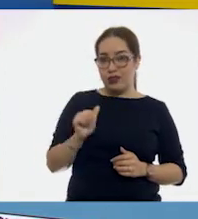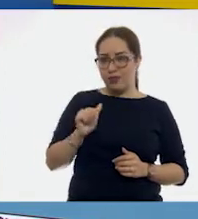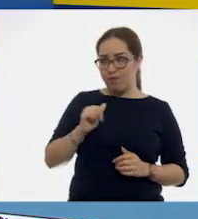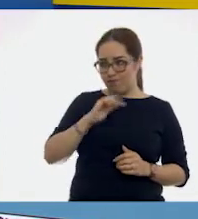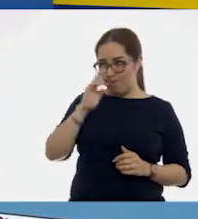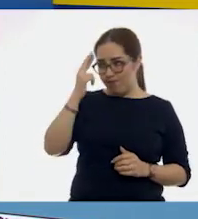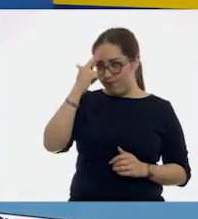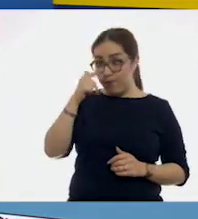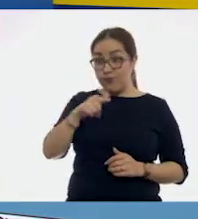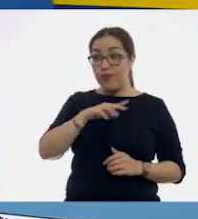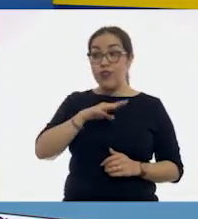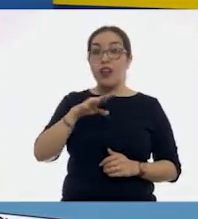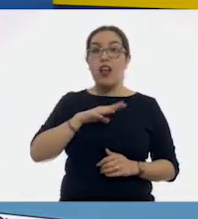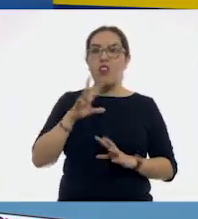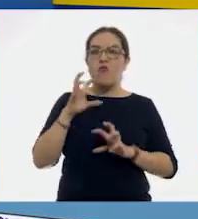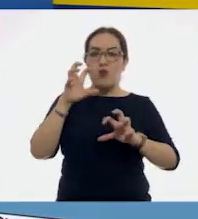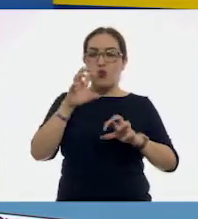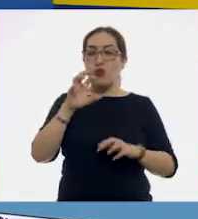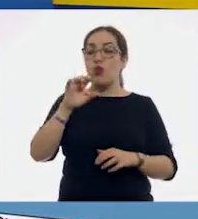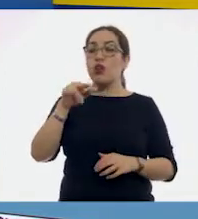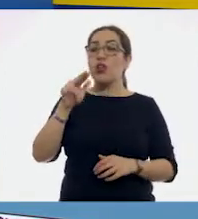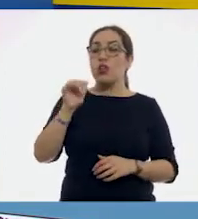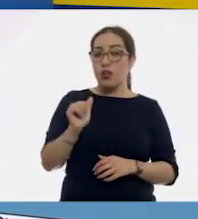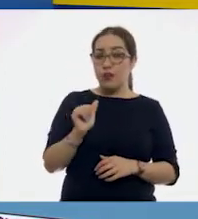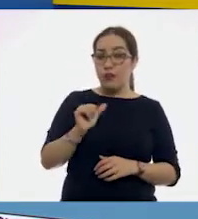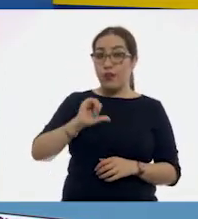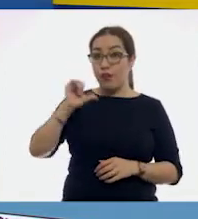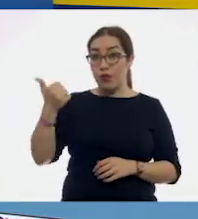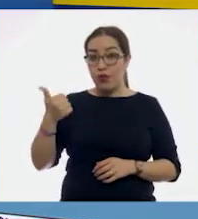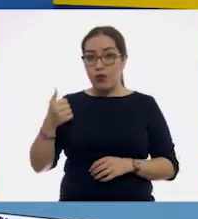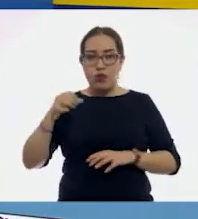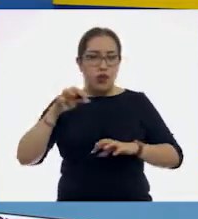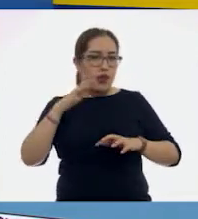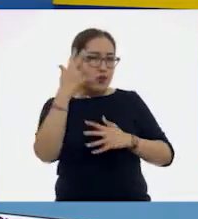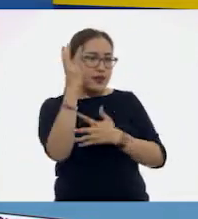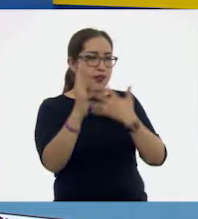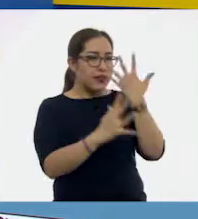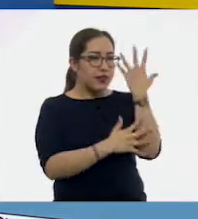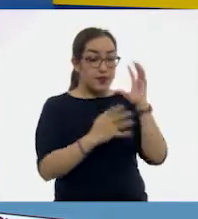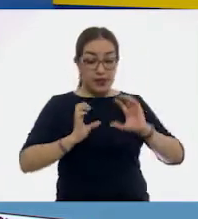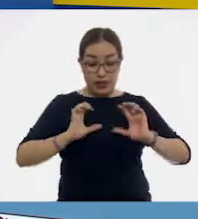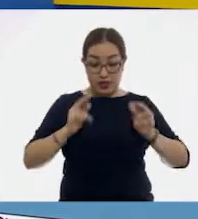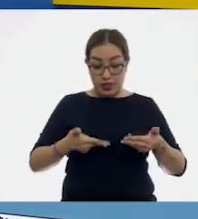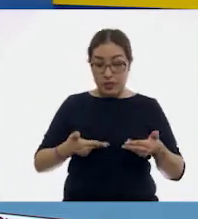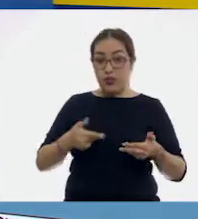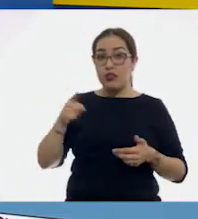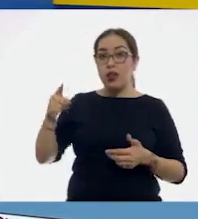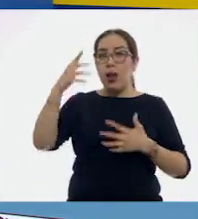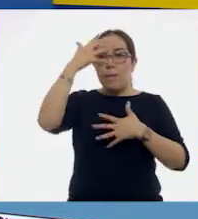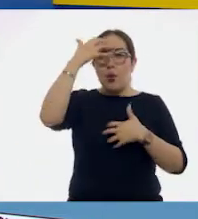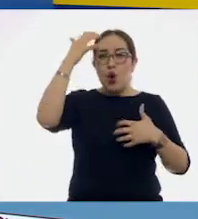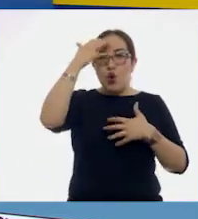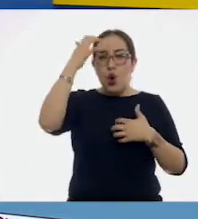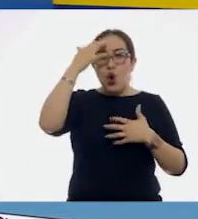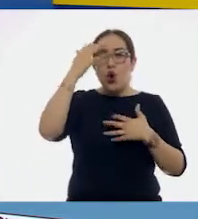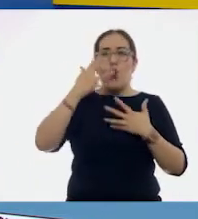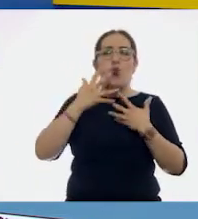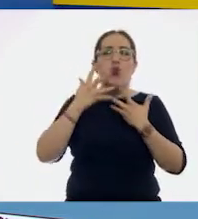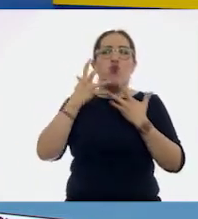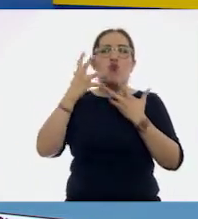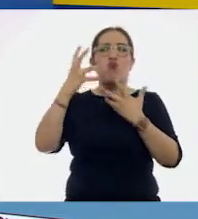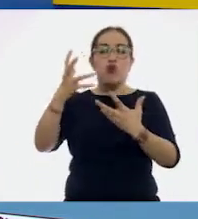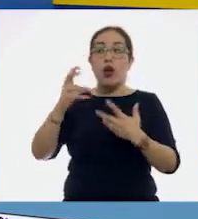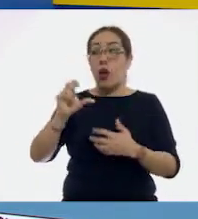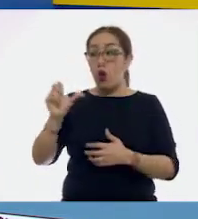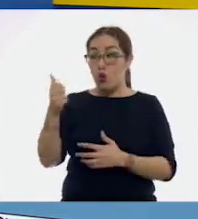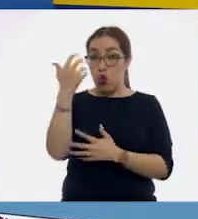vive el monstruo de Gila y en la selva de Chiapas el mono aullador. También hay bosque y el bosque sí lo